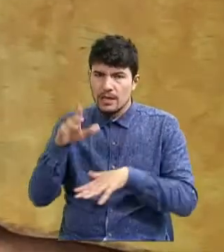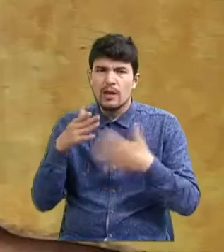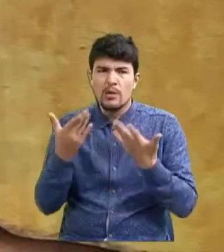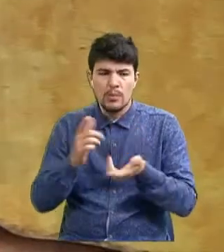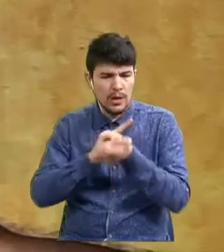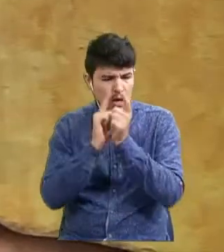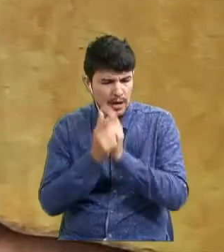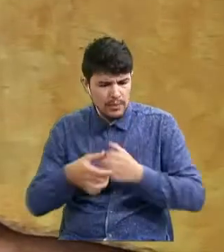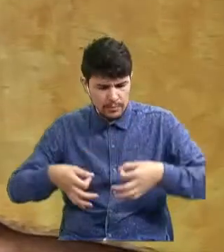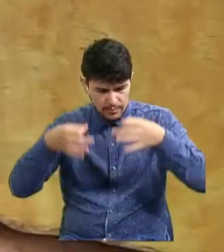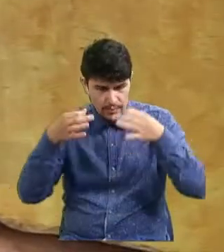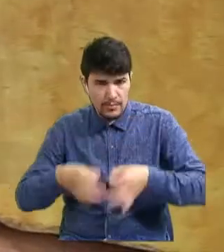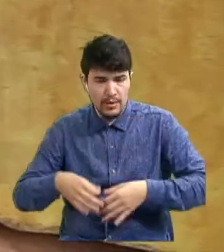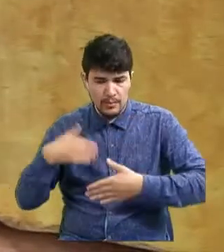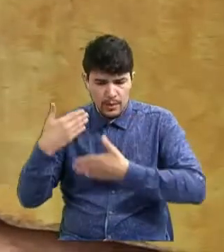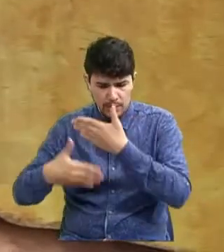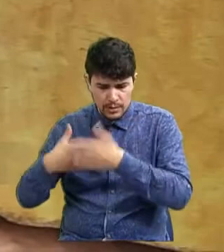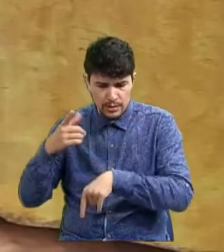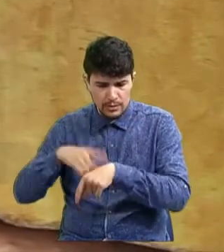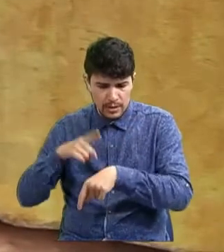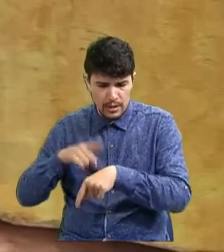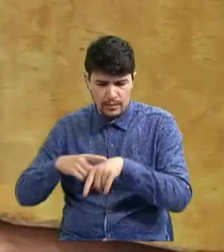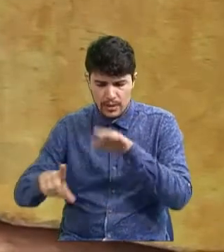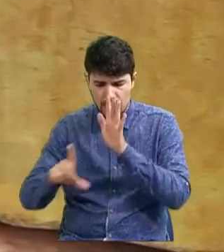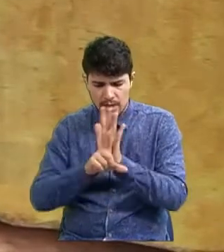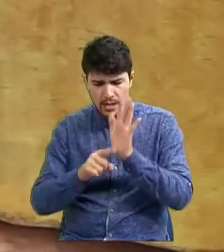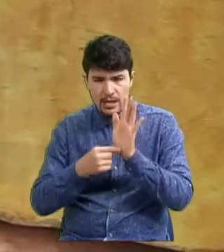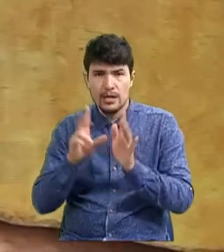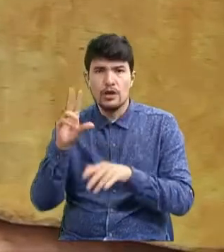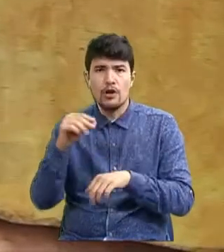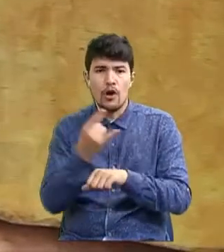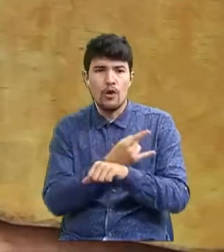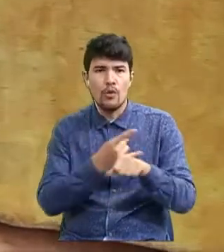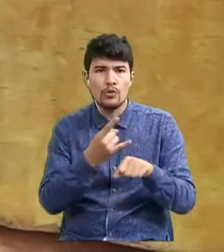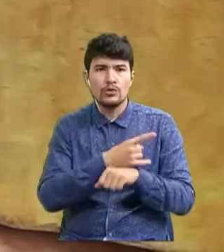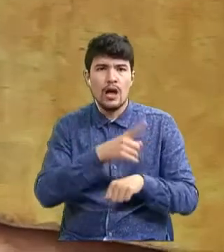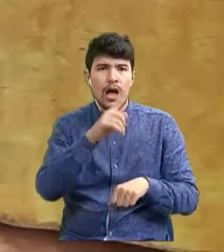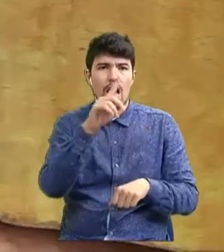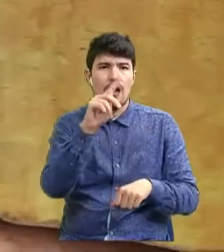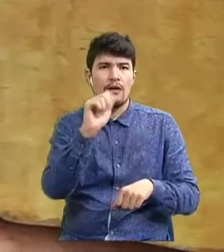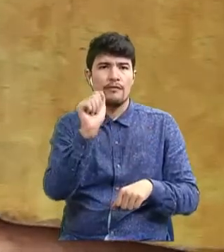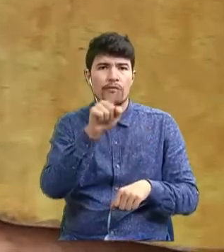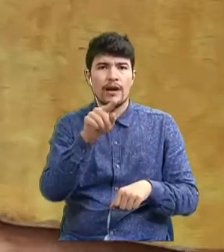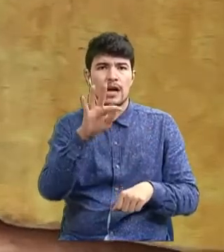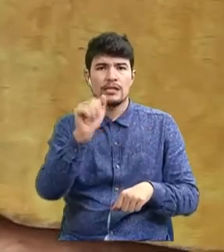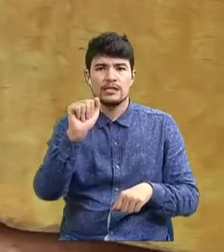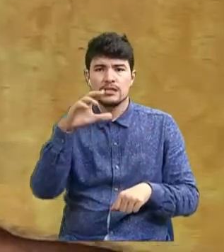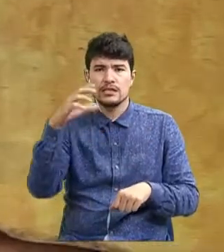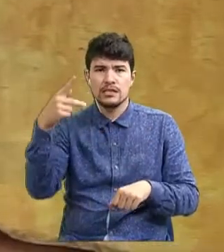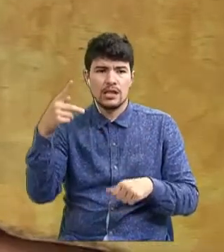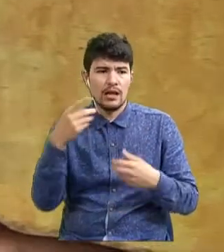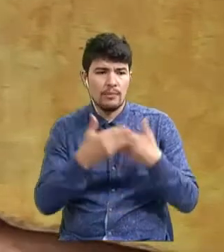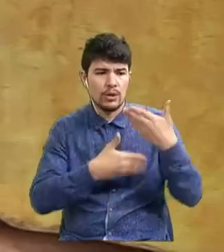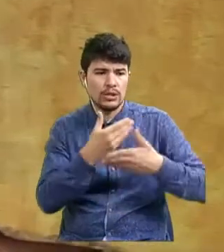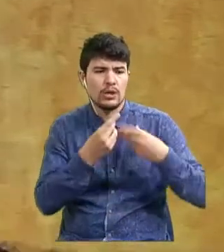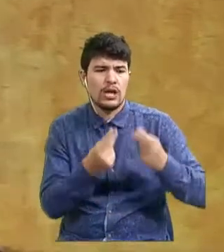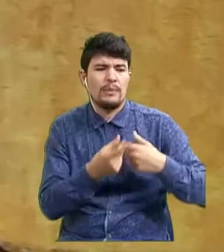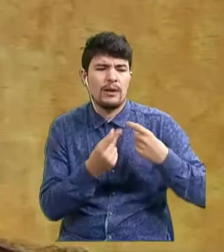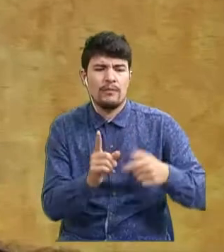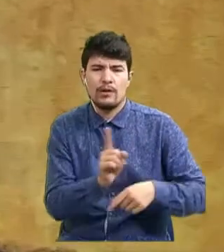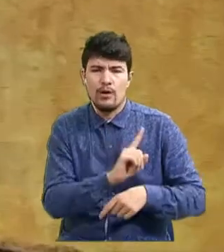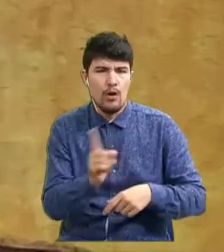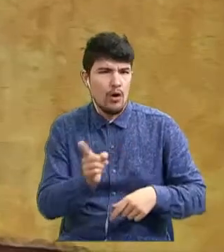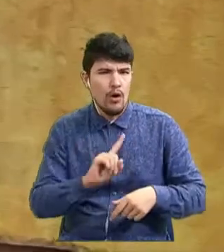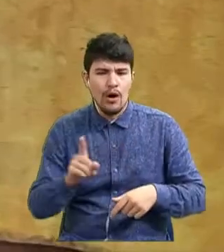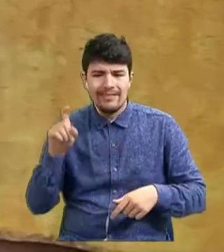de la reforma de la ley, y no utilizar el fast track para utilizar ese mecanismo para hacer